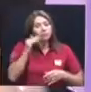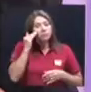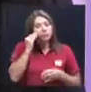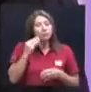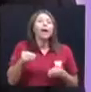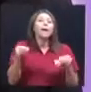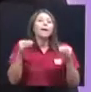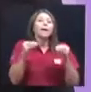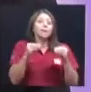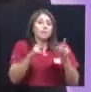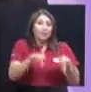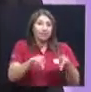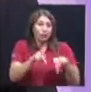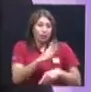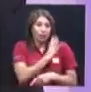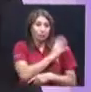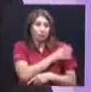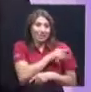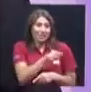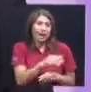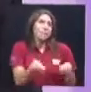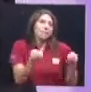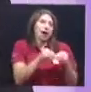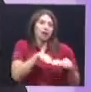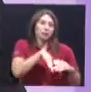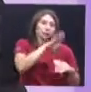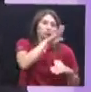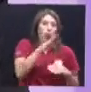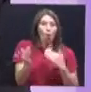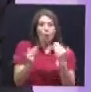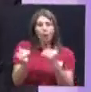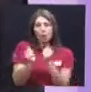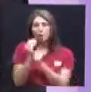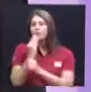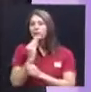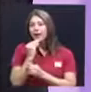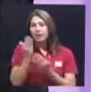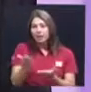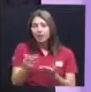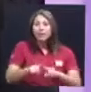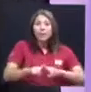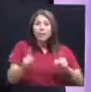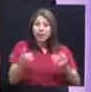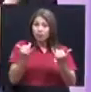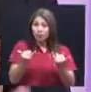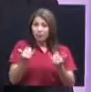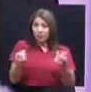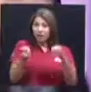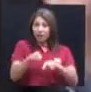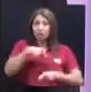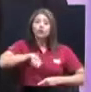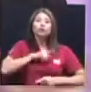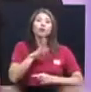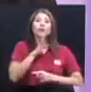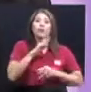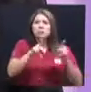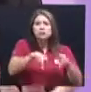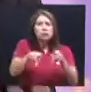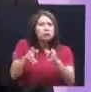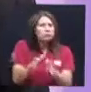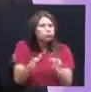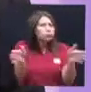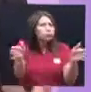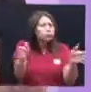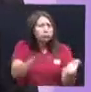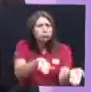muertes de pal de personas palestinas que de israelitas No pero en este caso estamos hablando de muertes de civil la mayoría de las